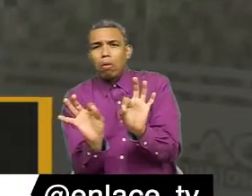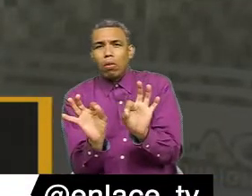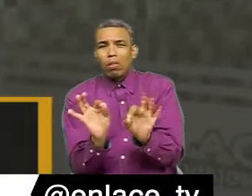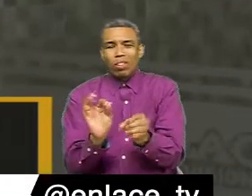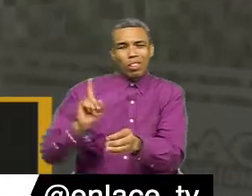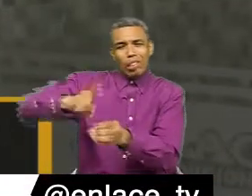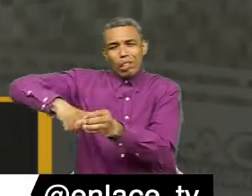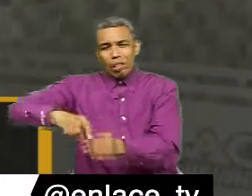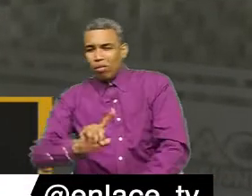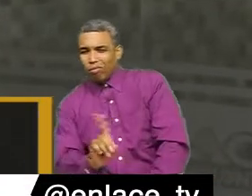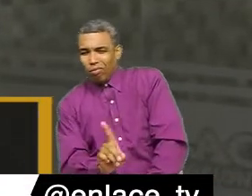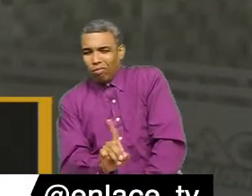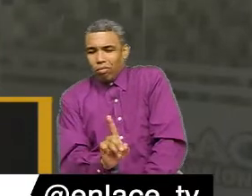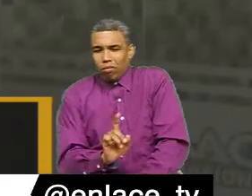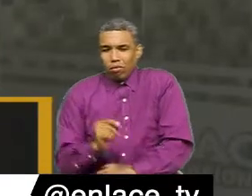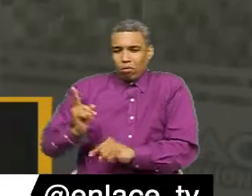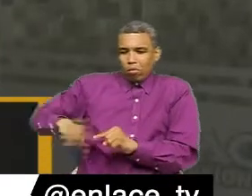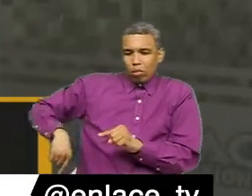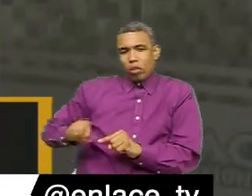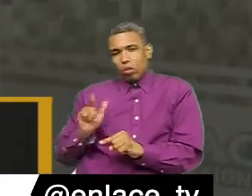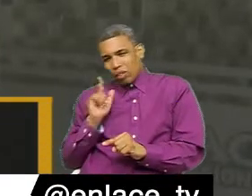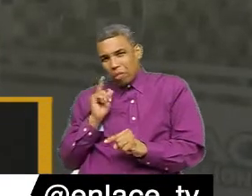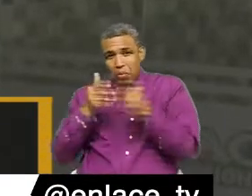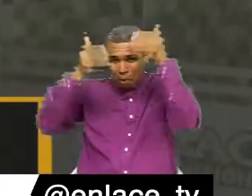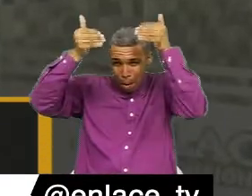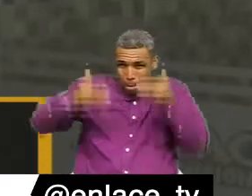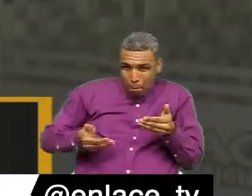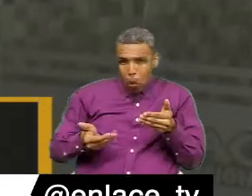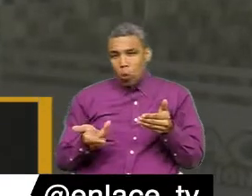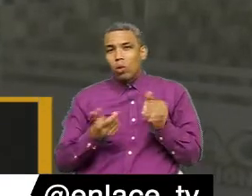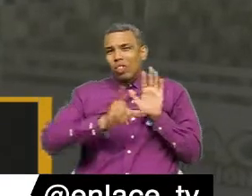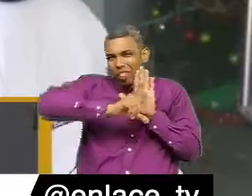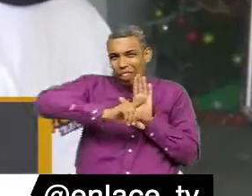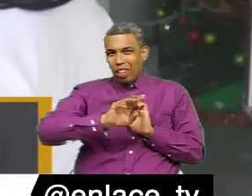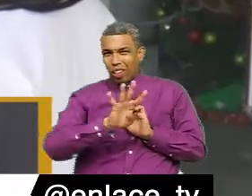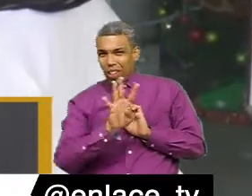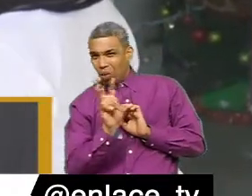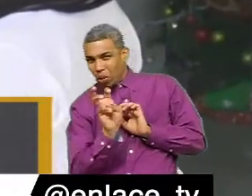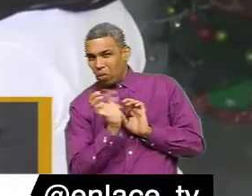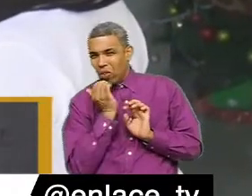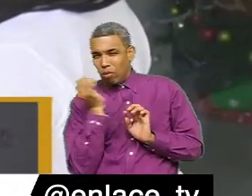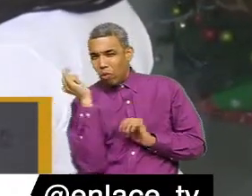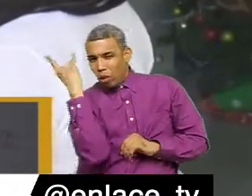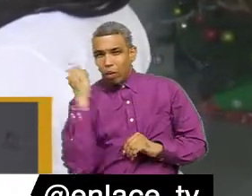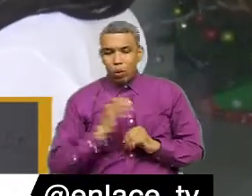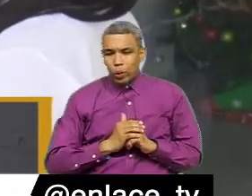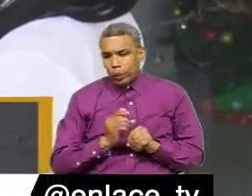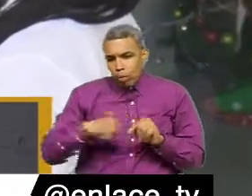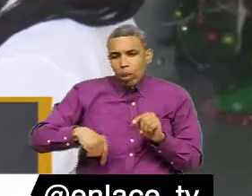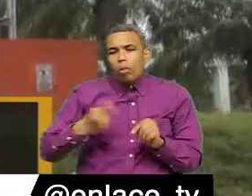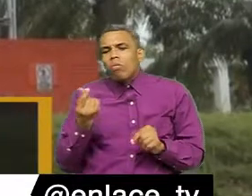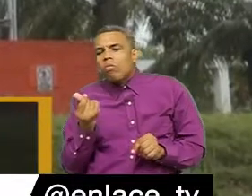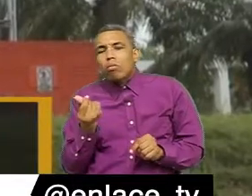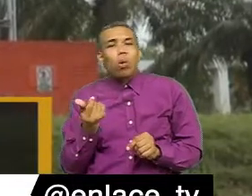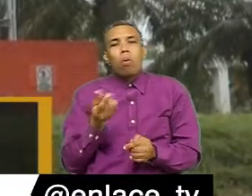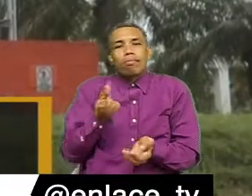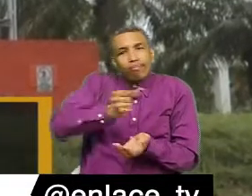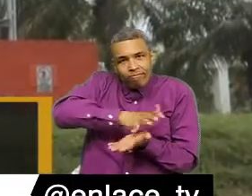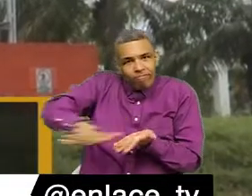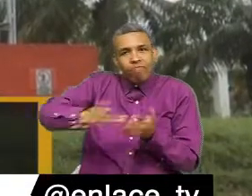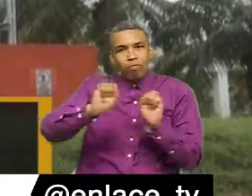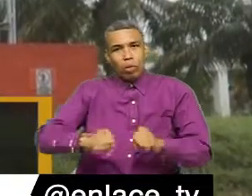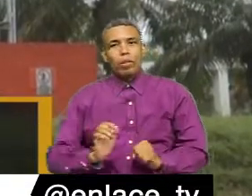alguna excepción que presenta la ley 48 del 93. También el oficial indicó que el valor de las libretas con el nuevo año tiene